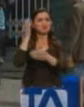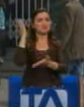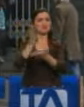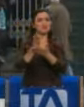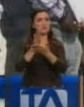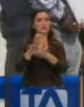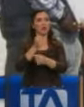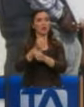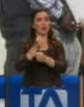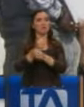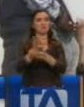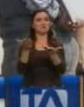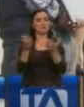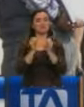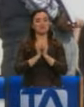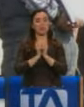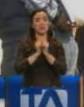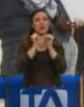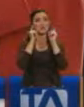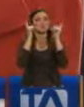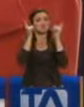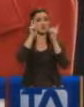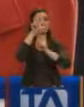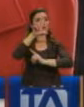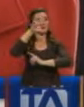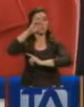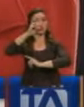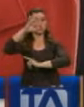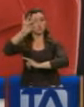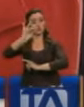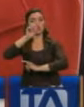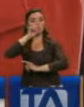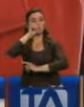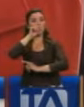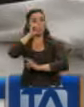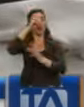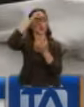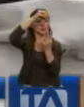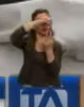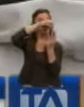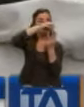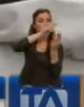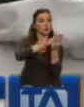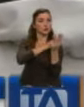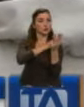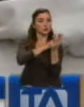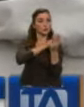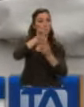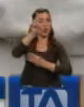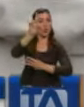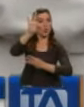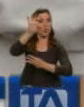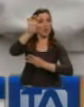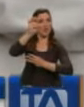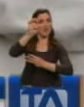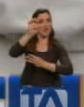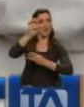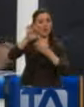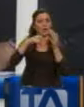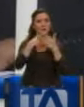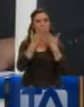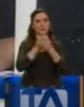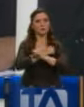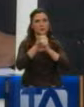Una gran sorpresa y decepción se llevaron 308 empleados de la Universidad Tecnológica Equinoccial cuando llegaron esta mañana a